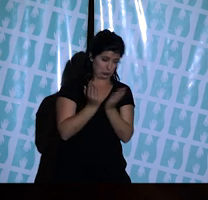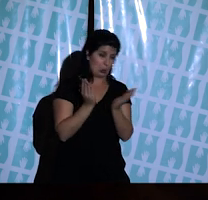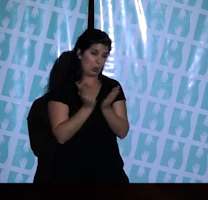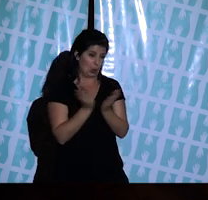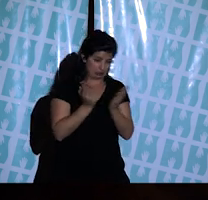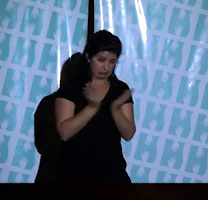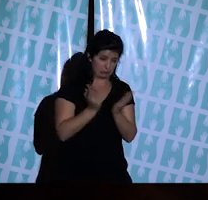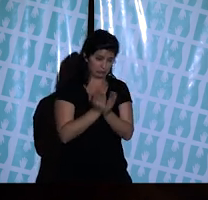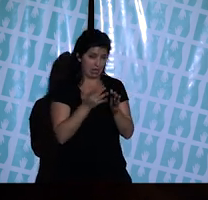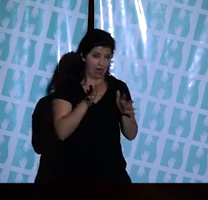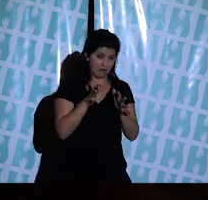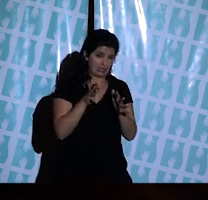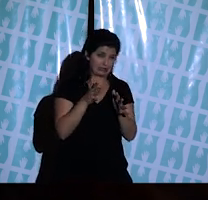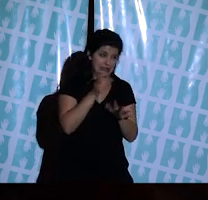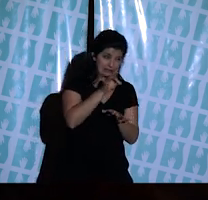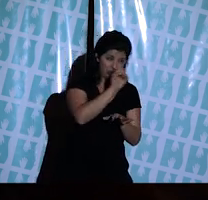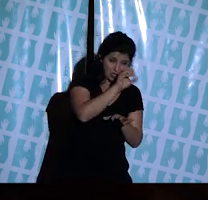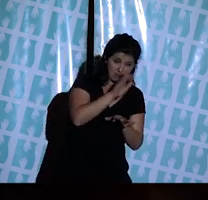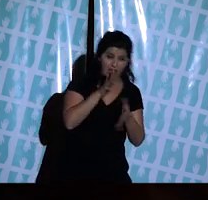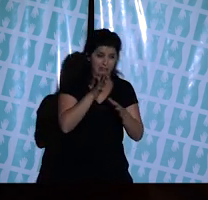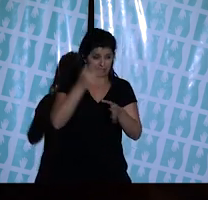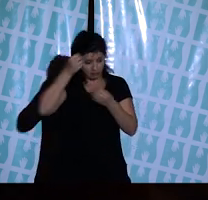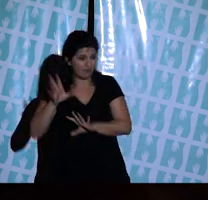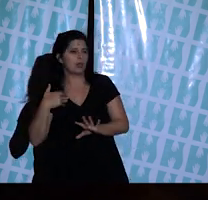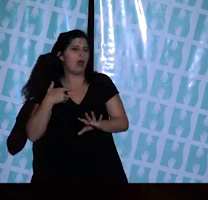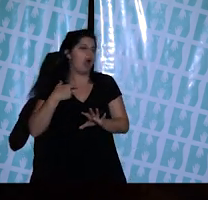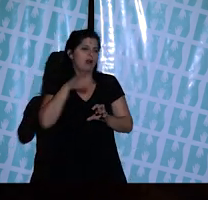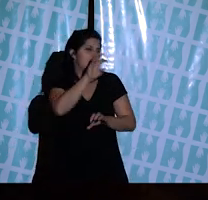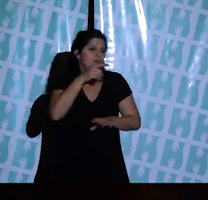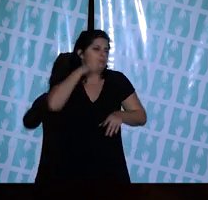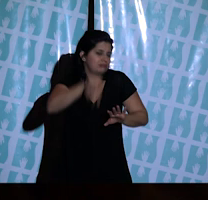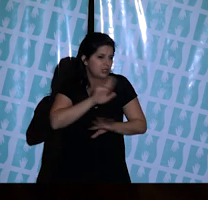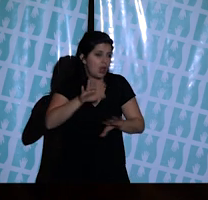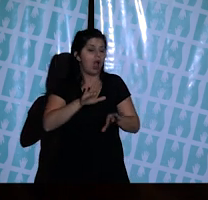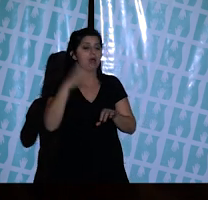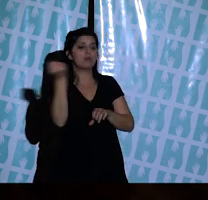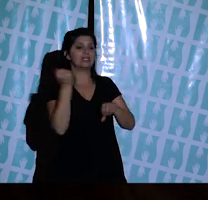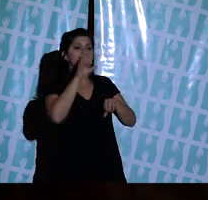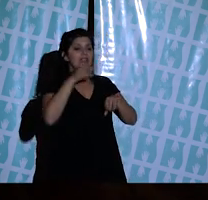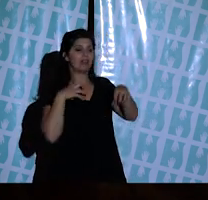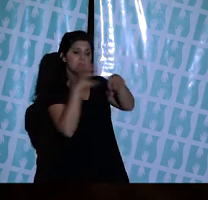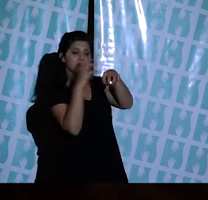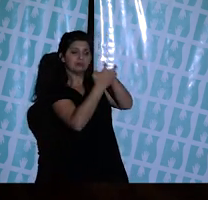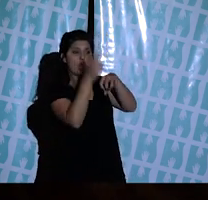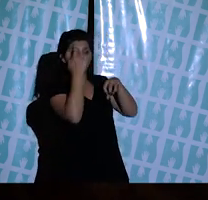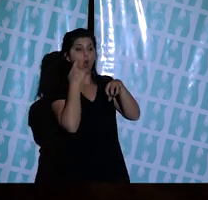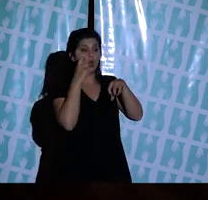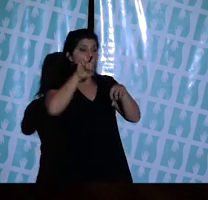aprendí, a veces me lo olvido. Pero lo importante es esto, ¿no? Entender que hay áreas que son de control, áreas que son de memoria, áreas que son de